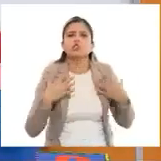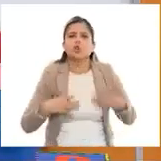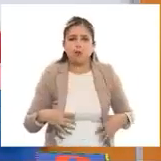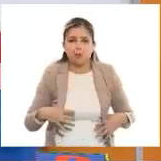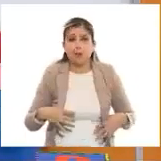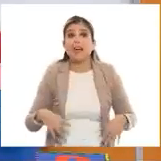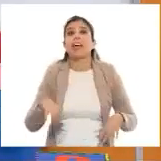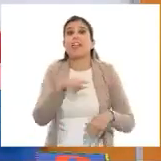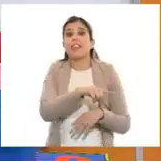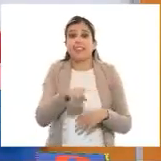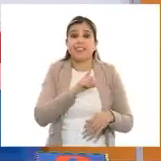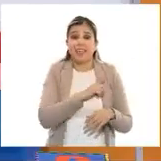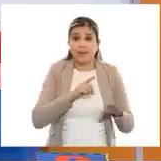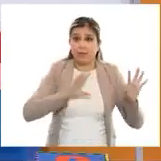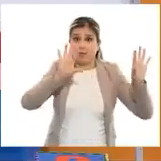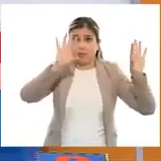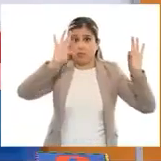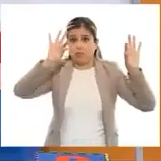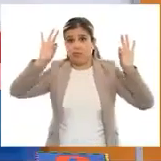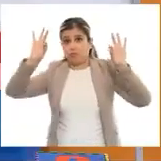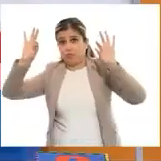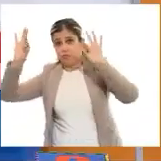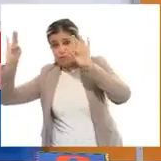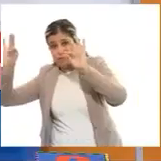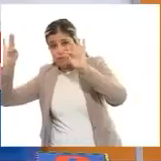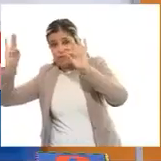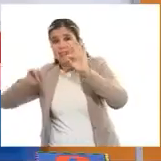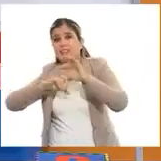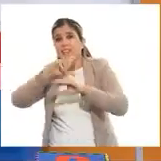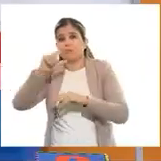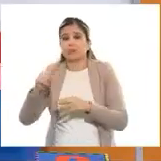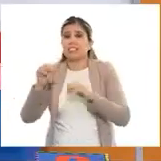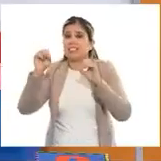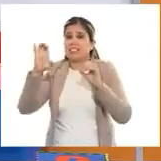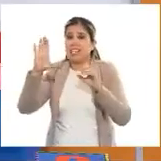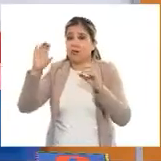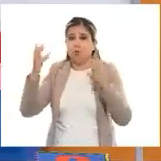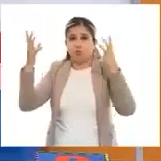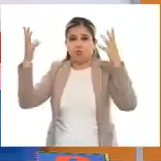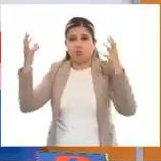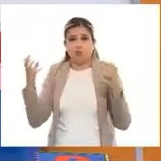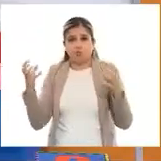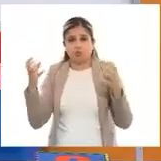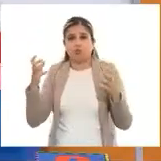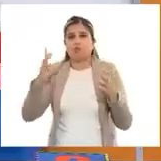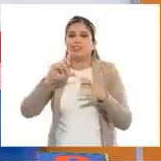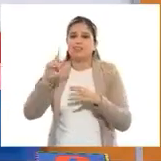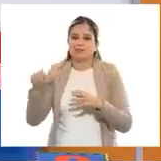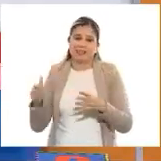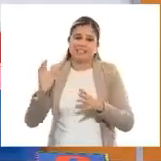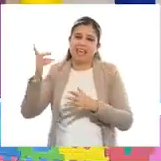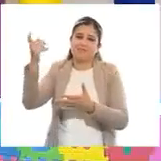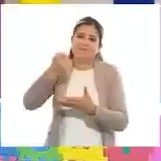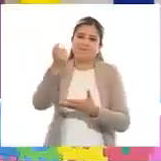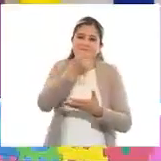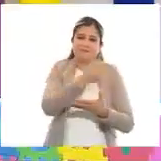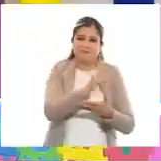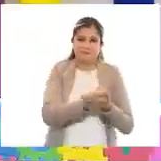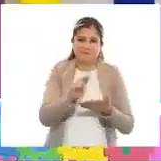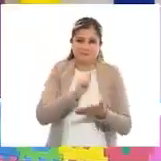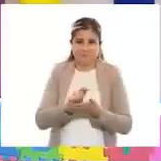eso, la tiene que tender para que después se pueda secar a tiempo y no esté toda junta y mojada. Es una